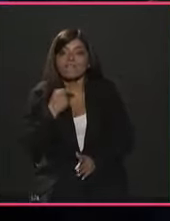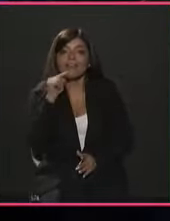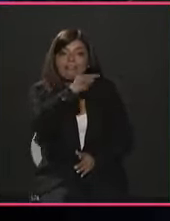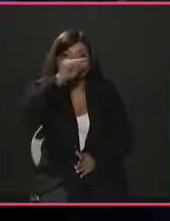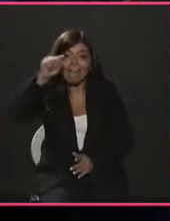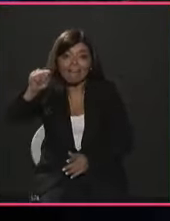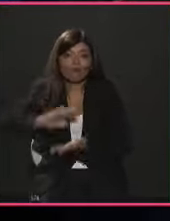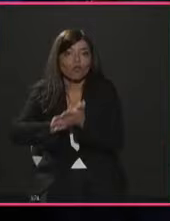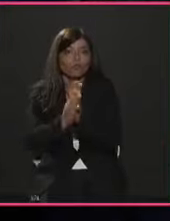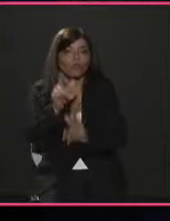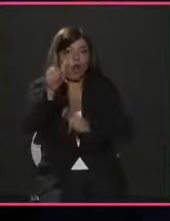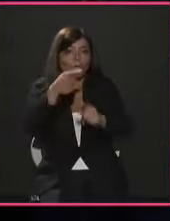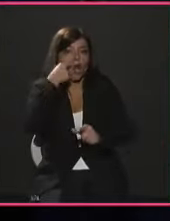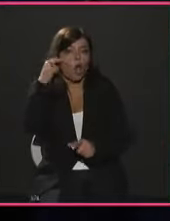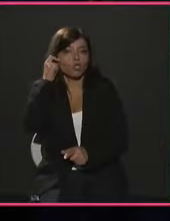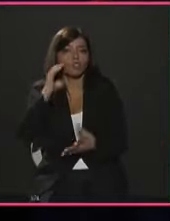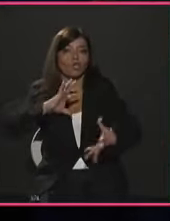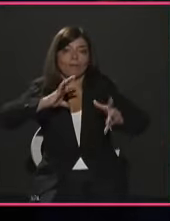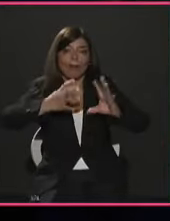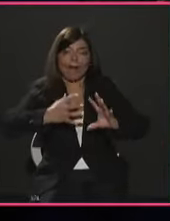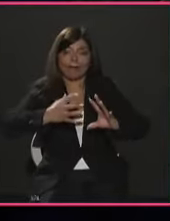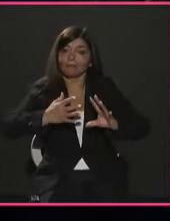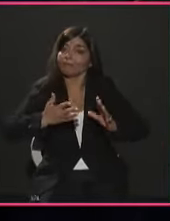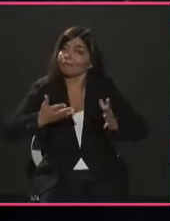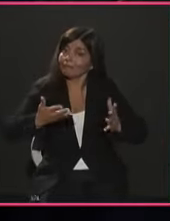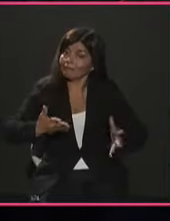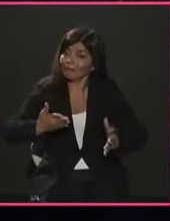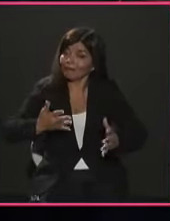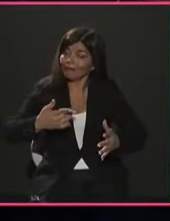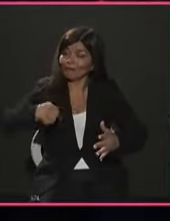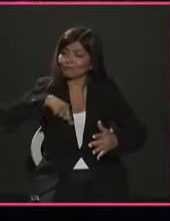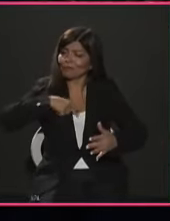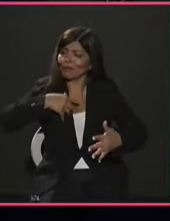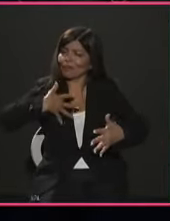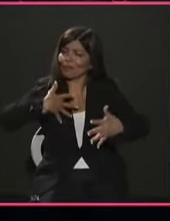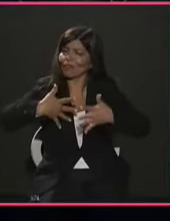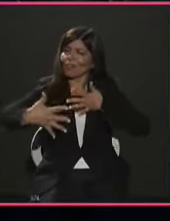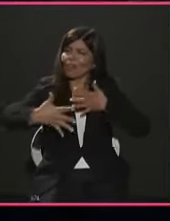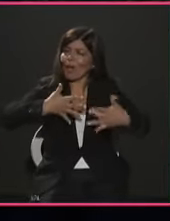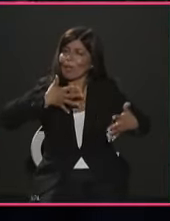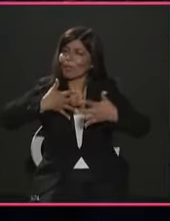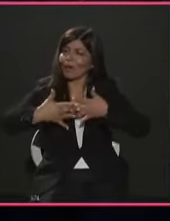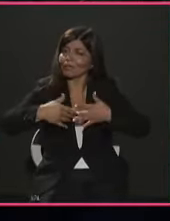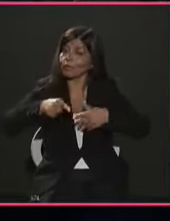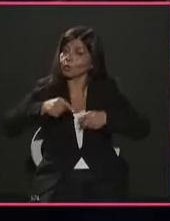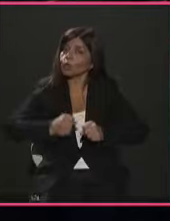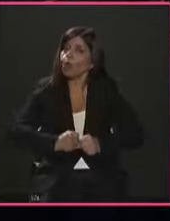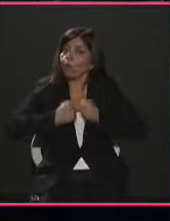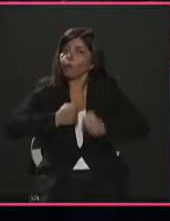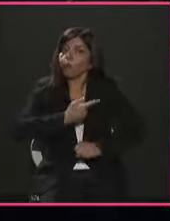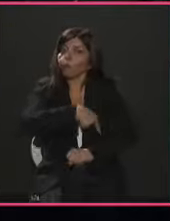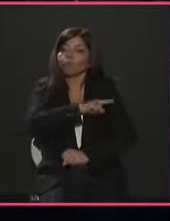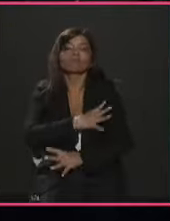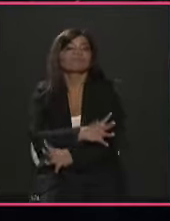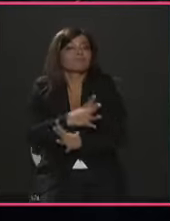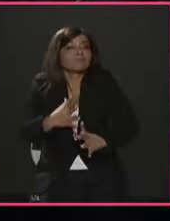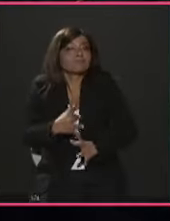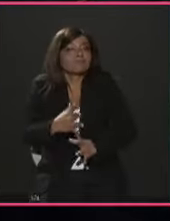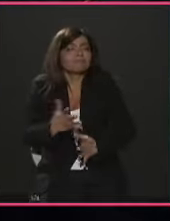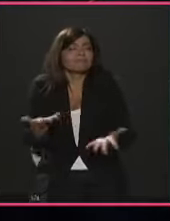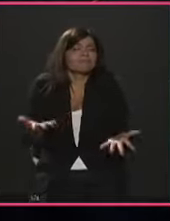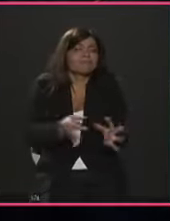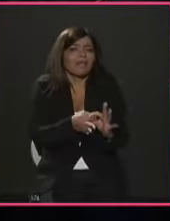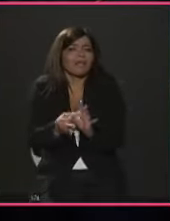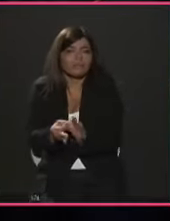habitantes hombres y mujeres de este planeta o sea somos transparentes y eso les da un poder gigantesco Entonces de qué se